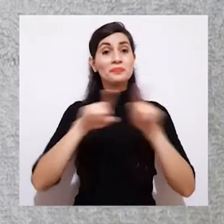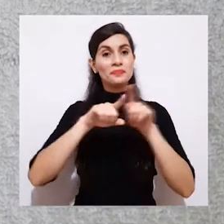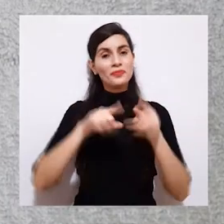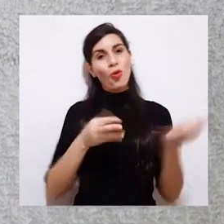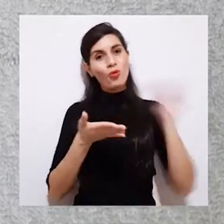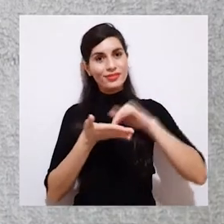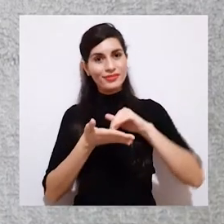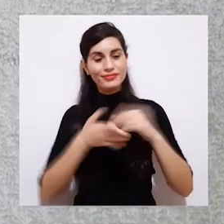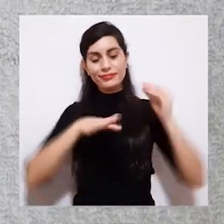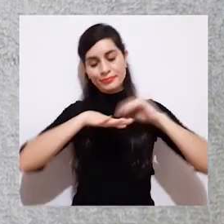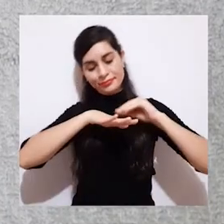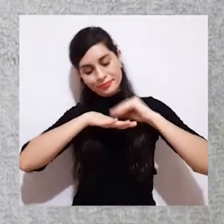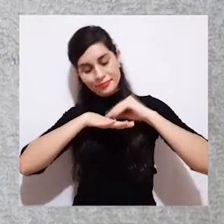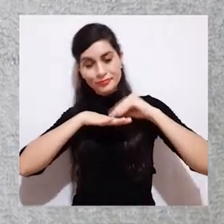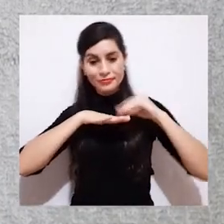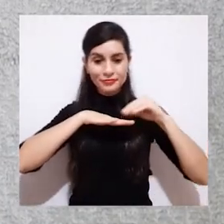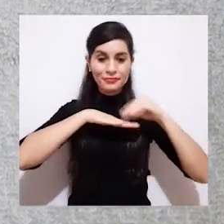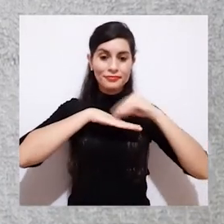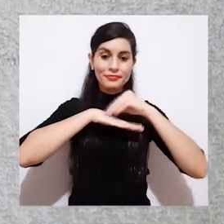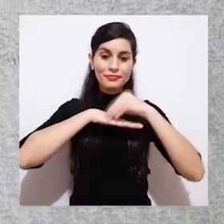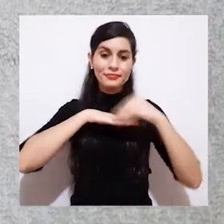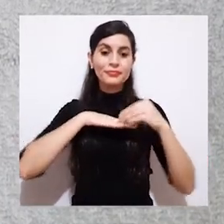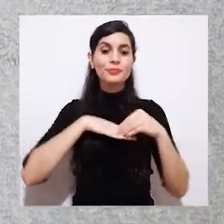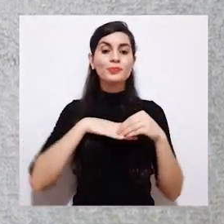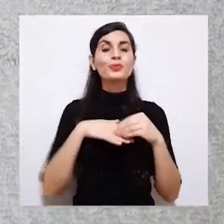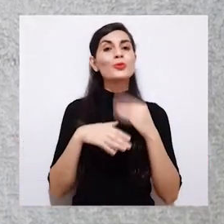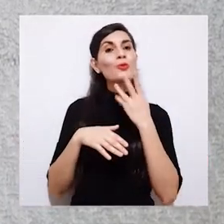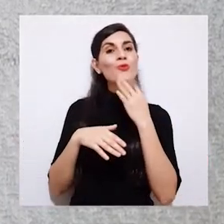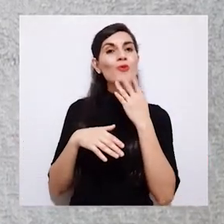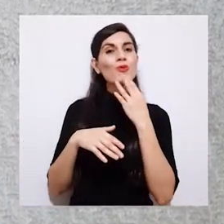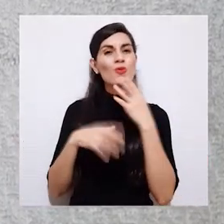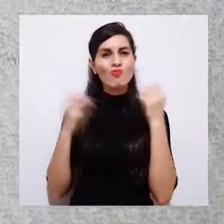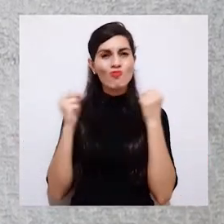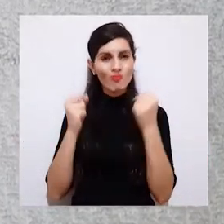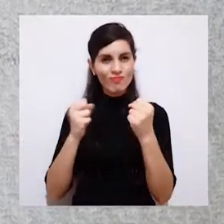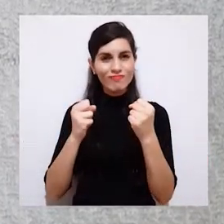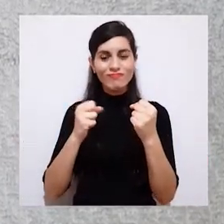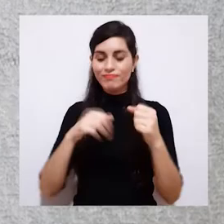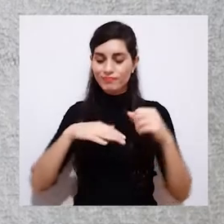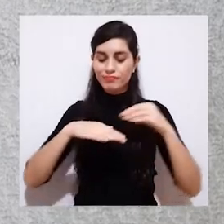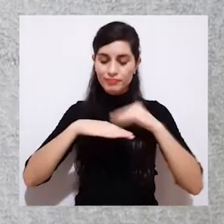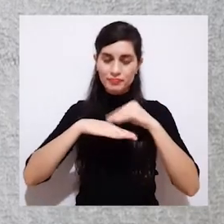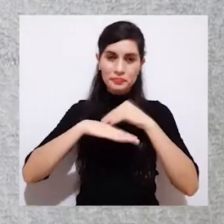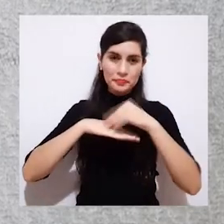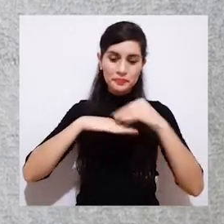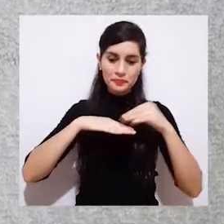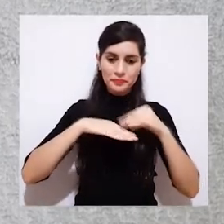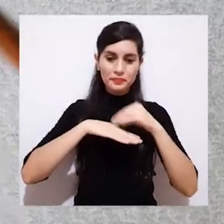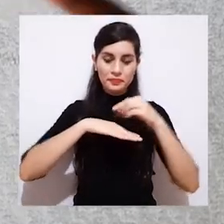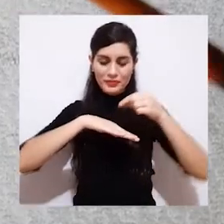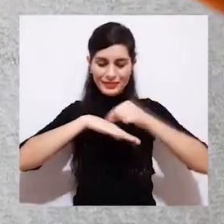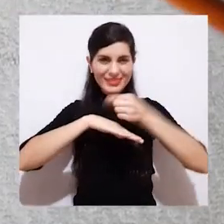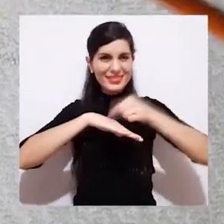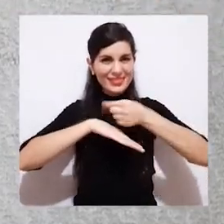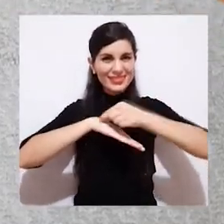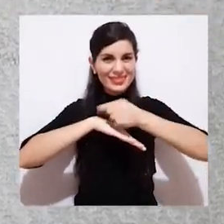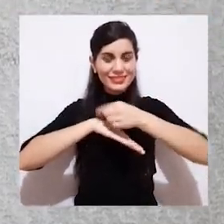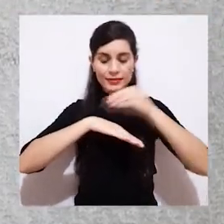Vamos a regresar con lo que es el color oscuro a dar un poquito más de profundidad a los huequitos.